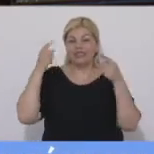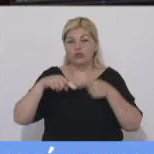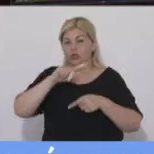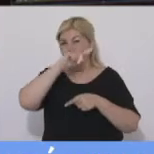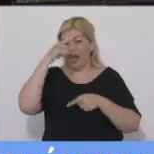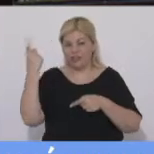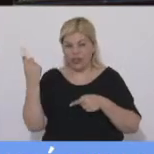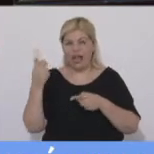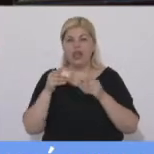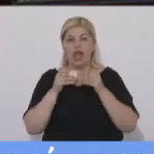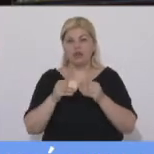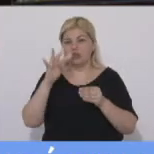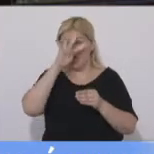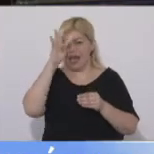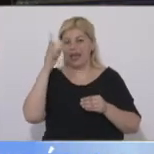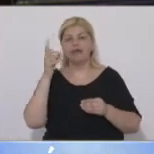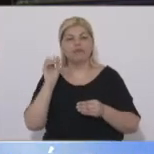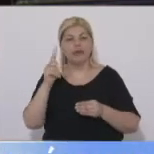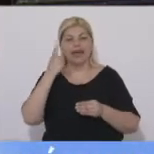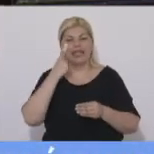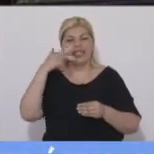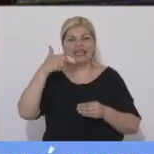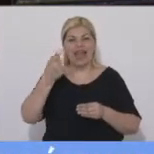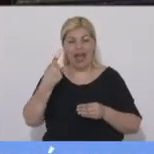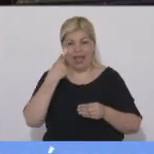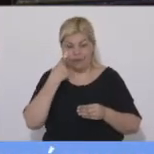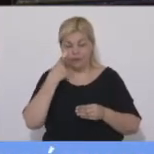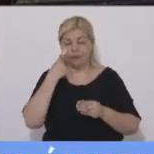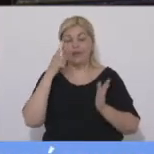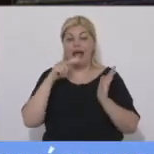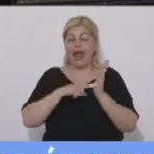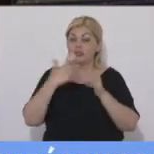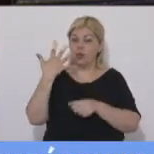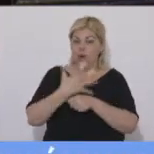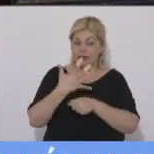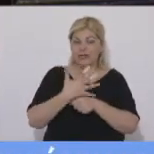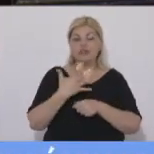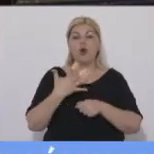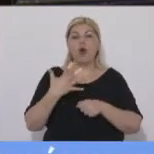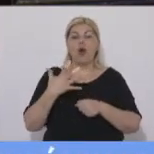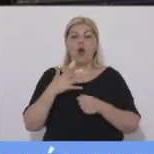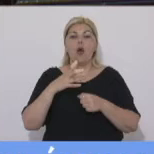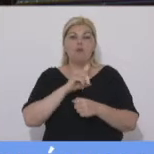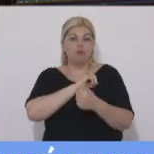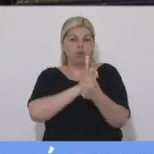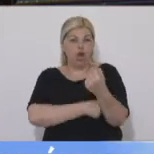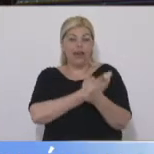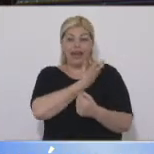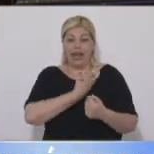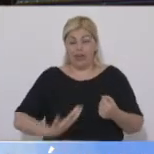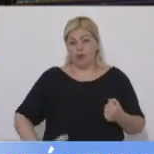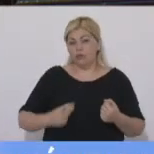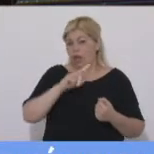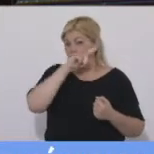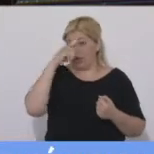INAI. Artículo 5. Quinto, el Poder Ejecutivo Nacional presentará por medio del Instituto